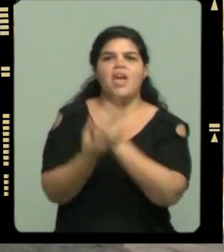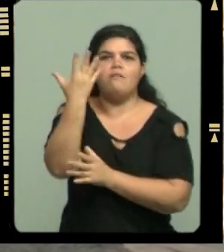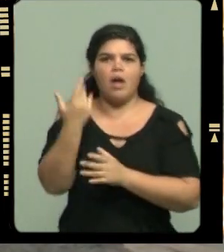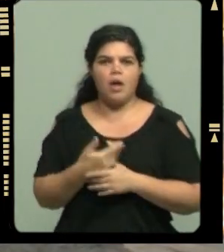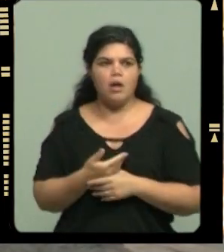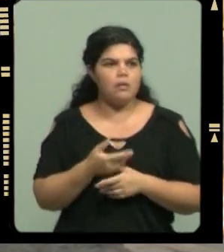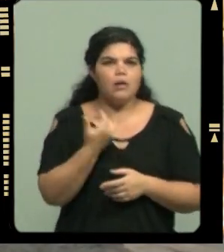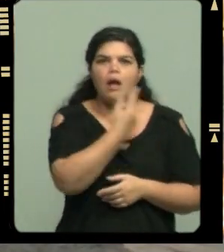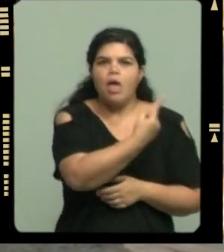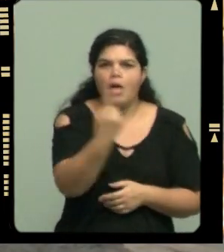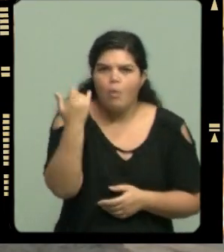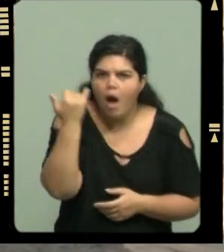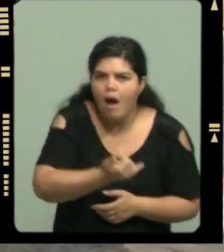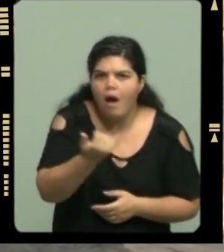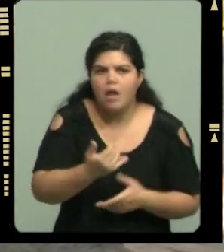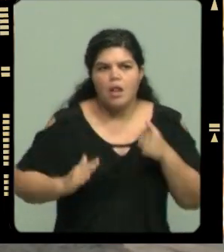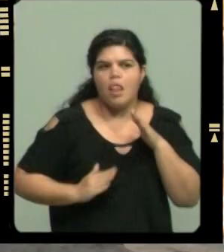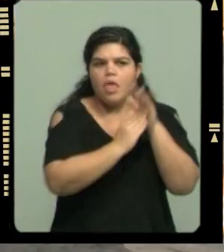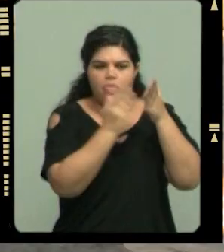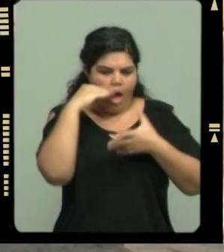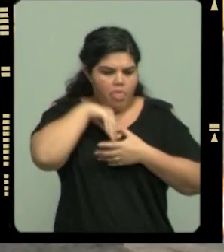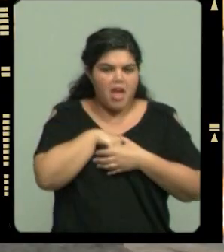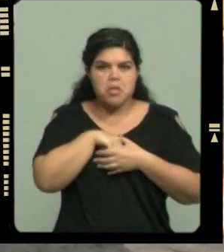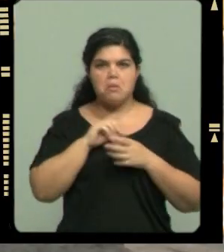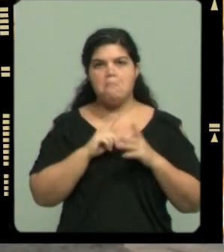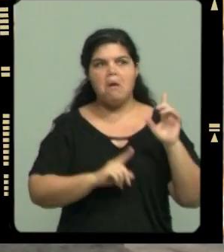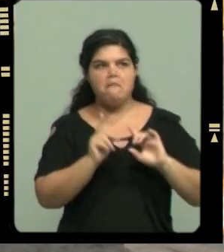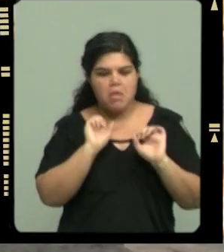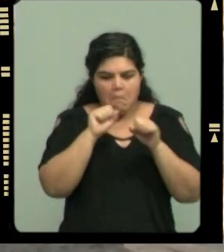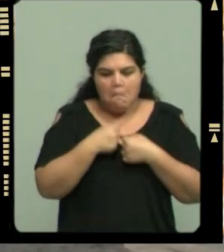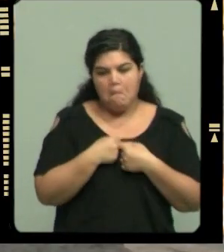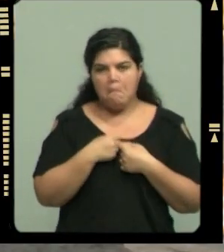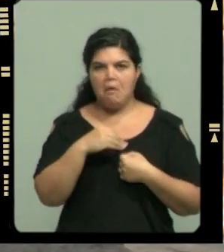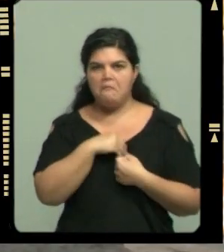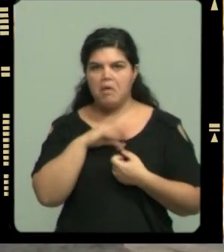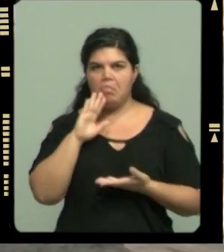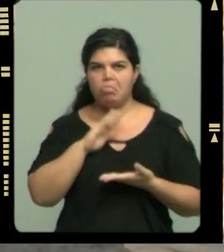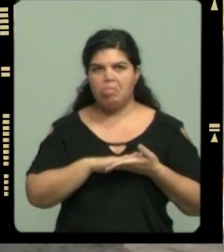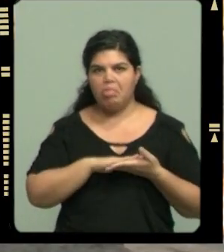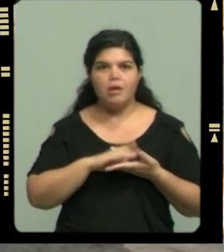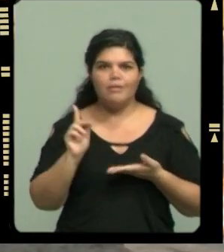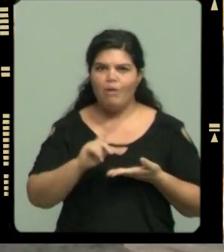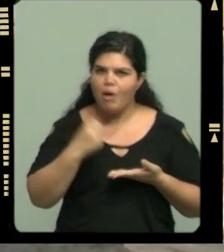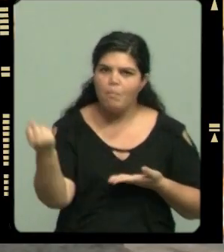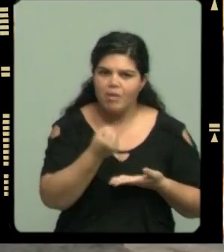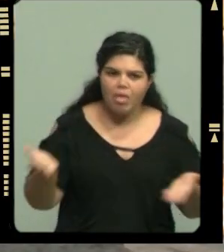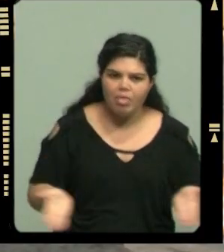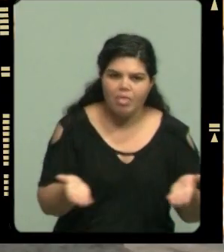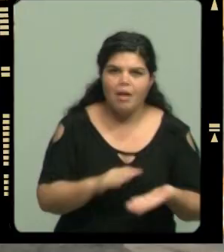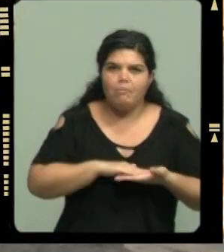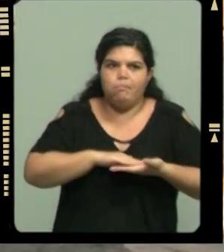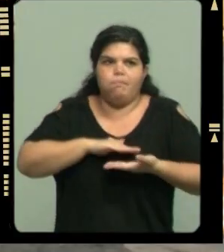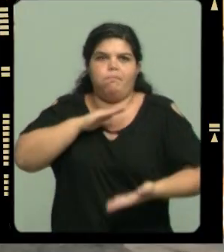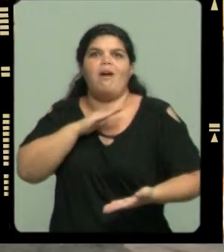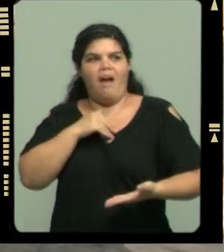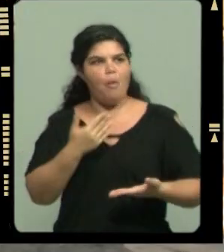es su talento que va a desarrollar sobre todo. Entonces, porque a lo mejor uno es más ordenado, otro es más optimista y transmite otro ánimo, otro